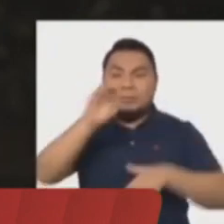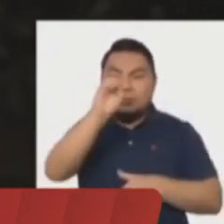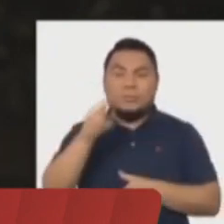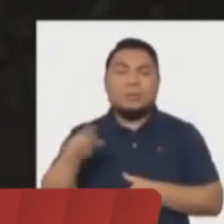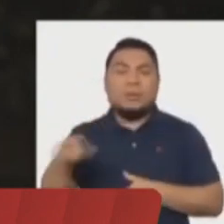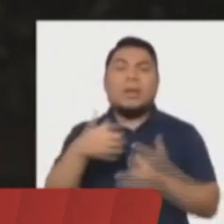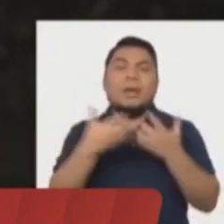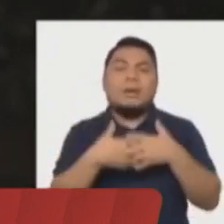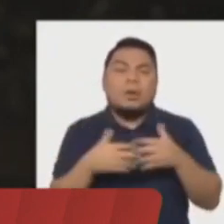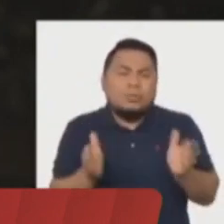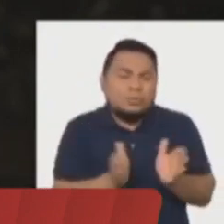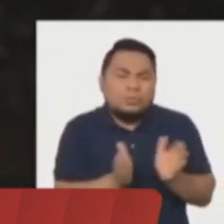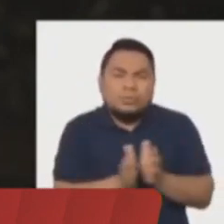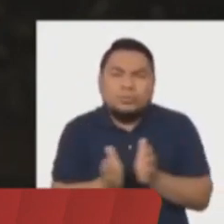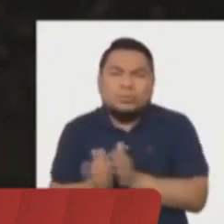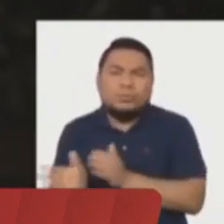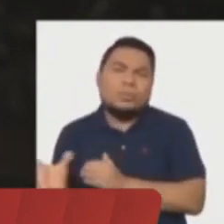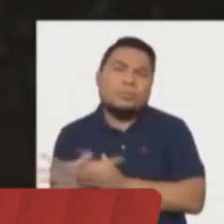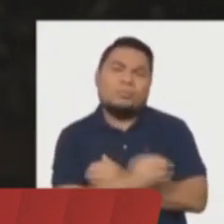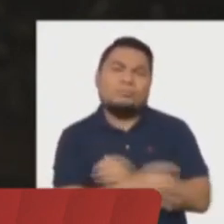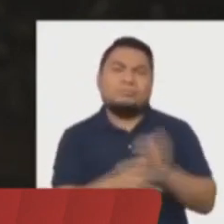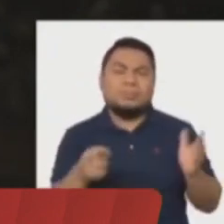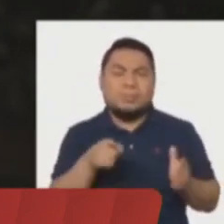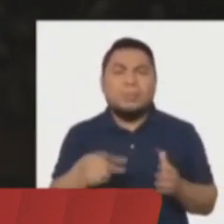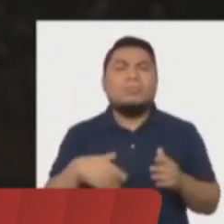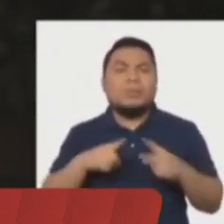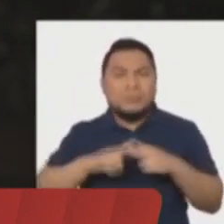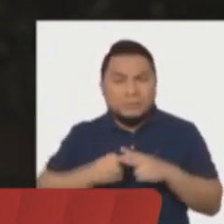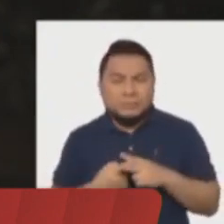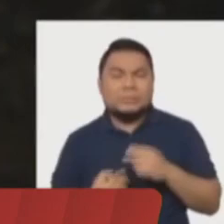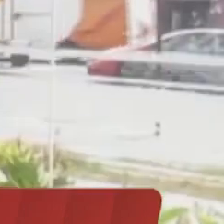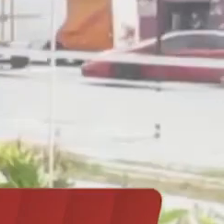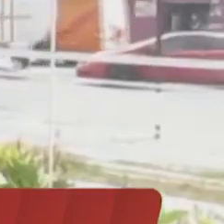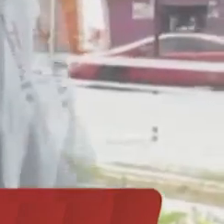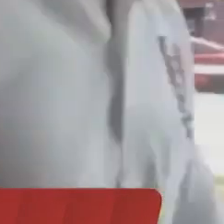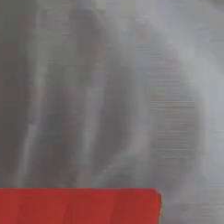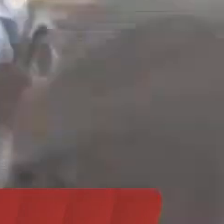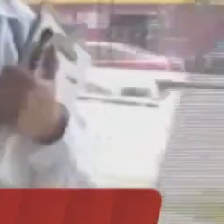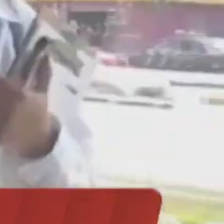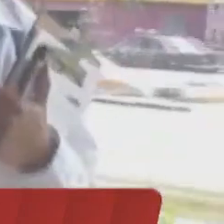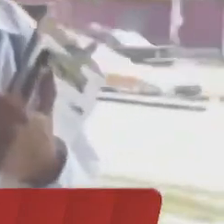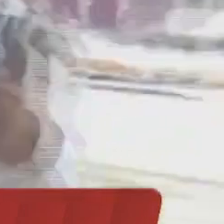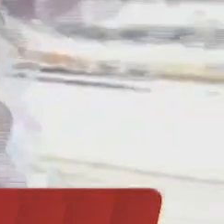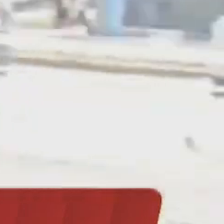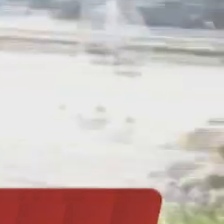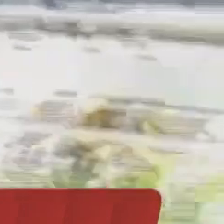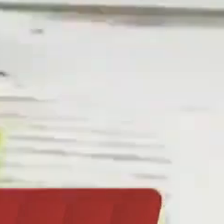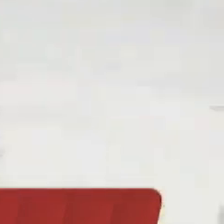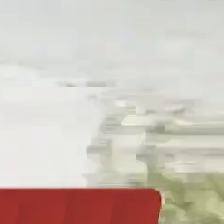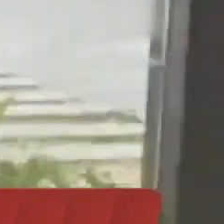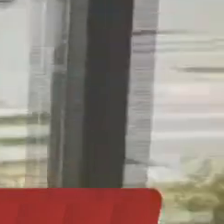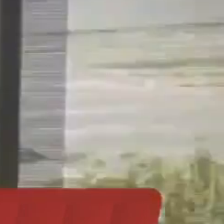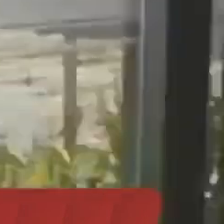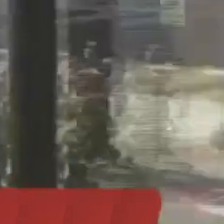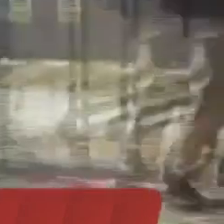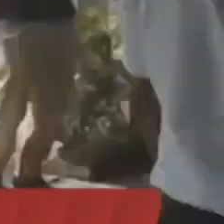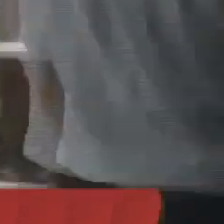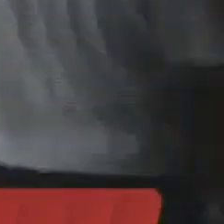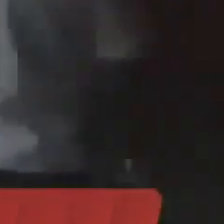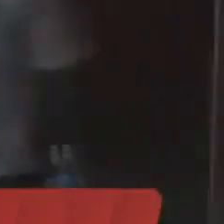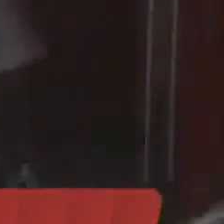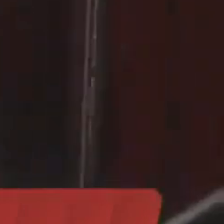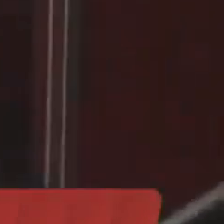son microempresas que van a poder estar habilitadas a poder iniciar sus operaciones. Sin embargo, la venta será a puerta cerrada para evitar